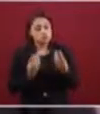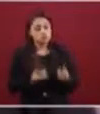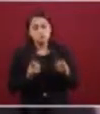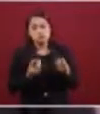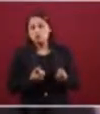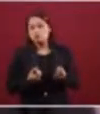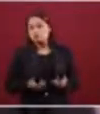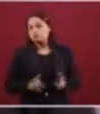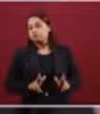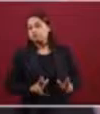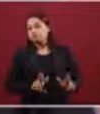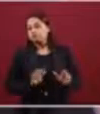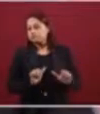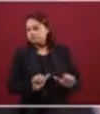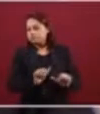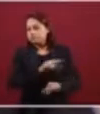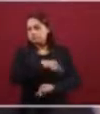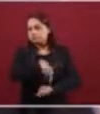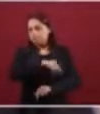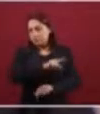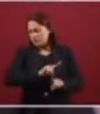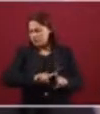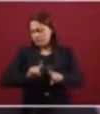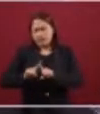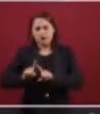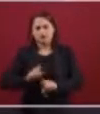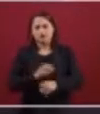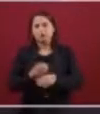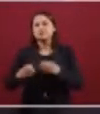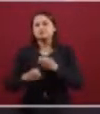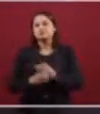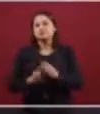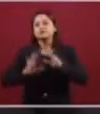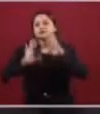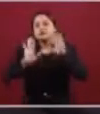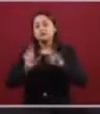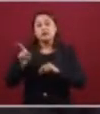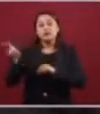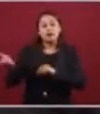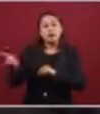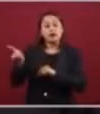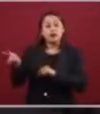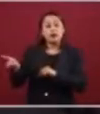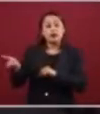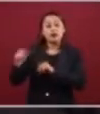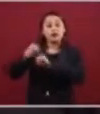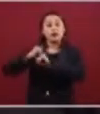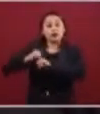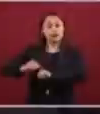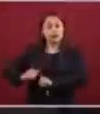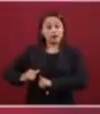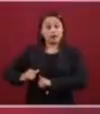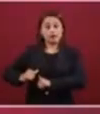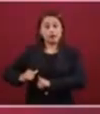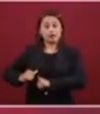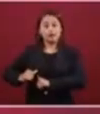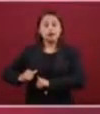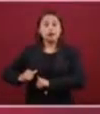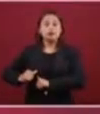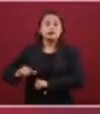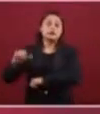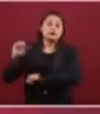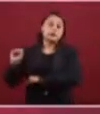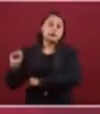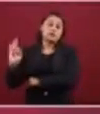de todo tipo, ¿no? Entonces, seguramente esta investigación que está haciendo por lo pronto la Secretaría de la